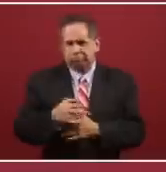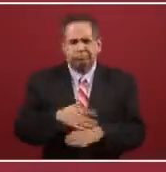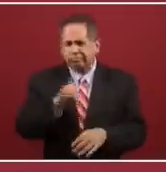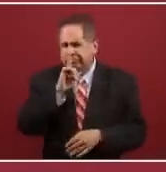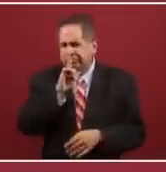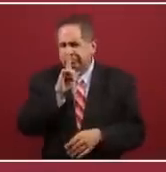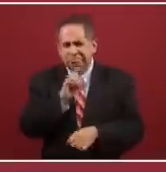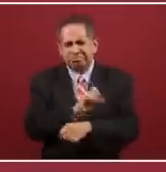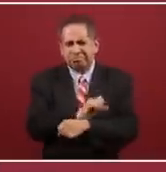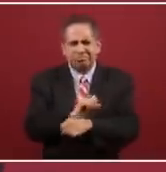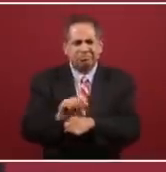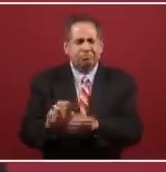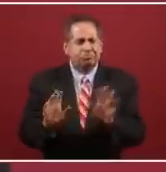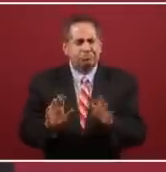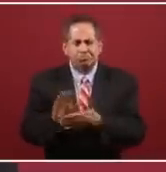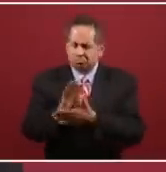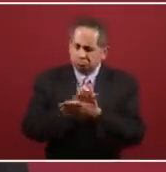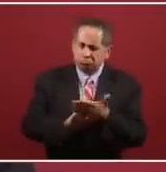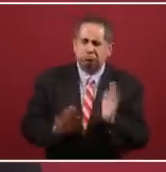No queremos ser